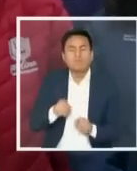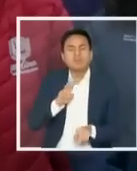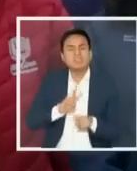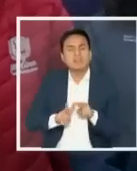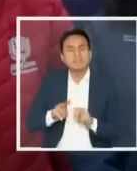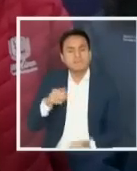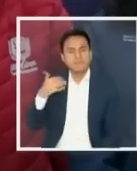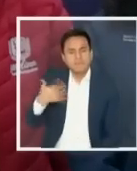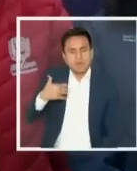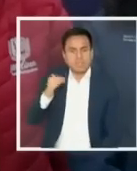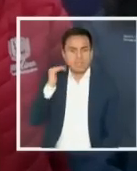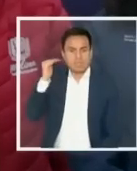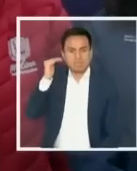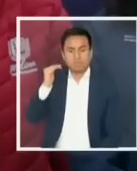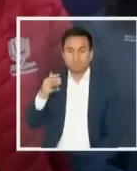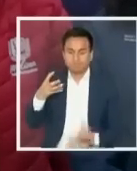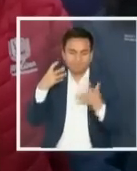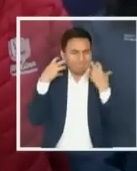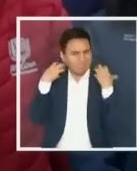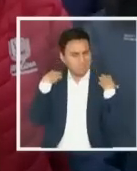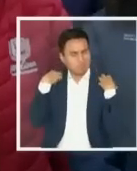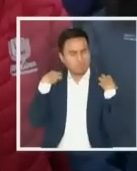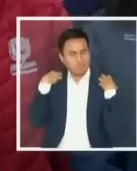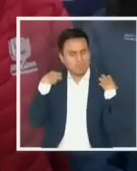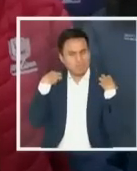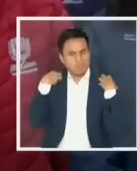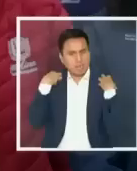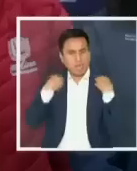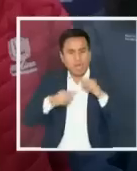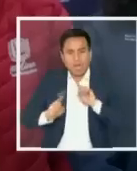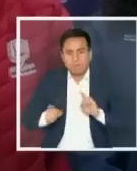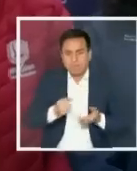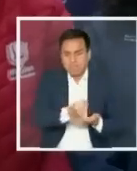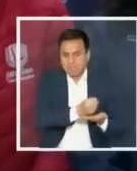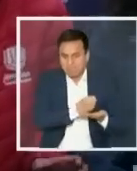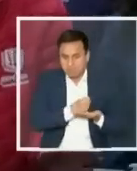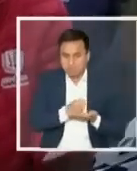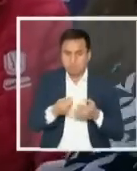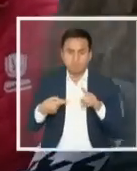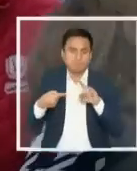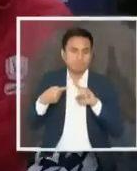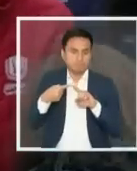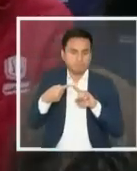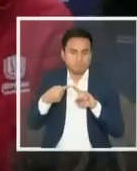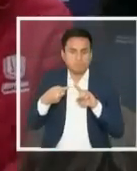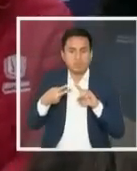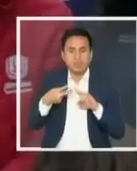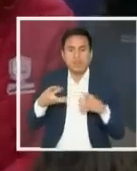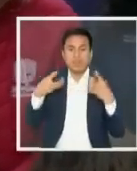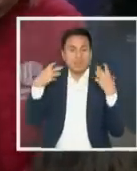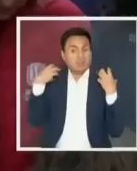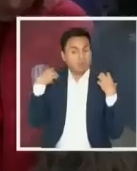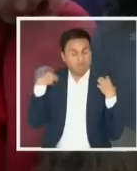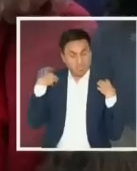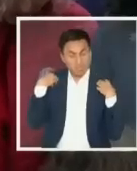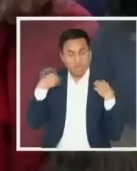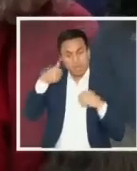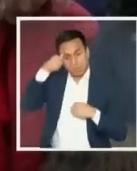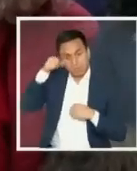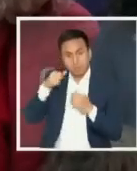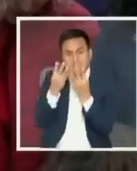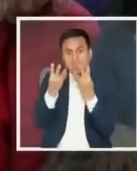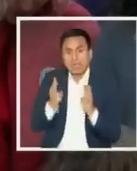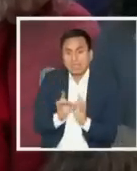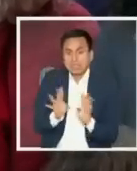haber una acción determinada de denunciar ese hecho. ¿Ya? Y si no lo,